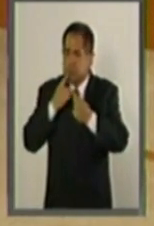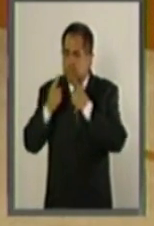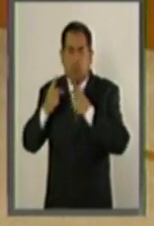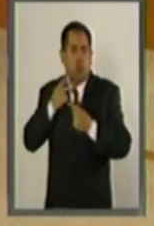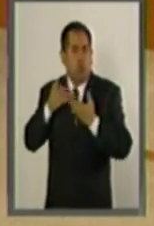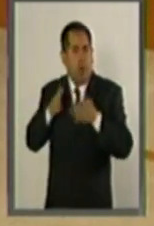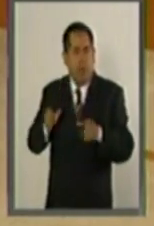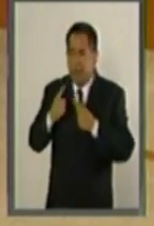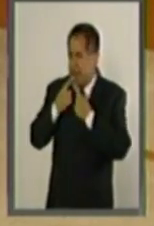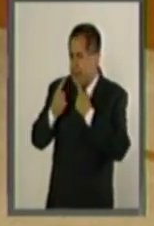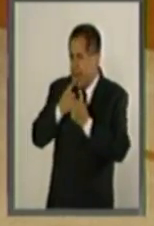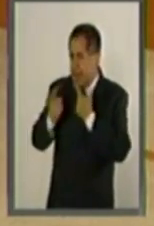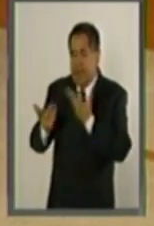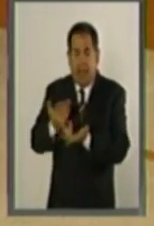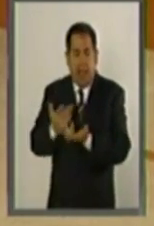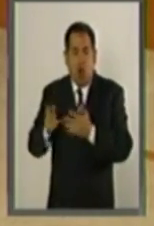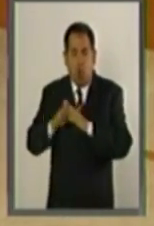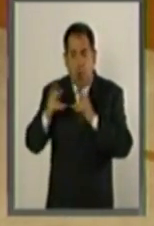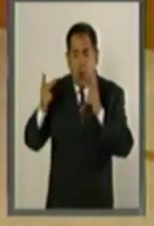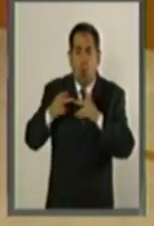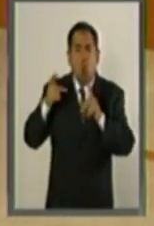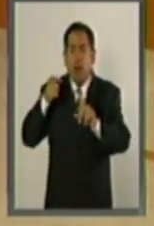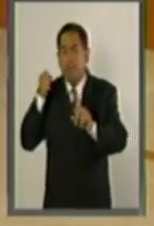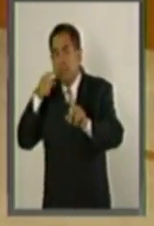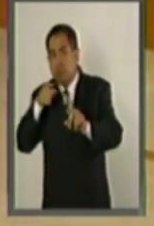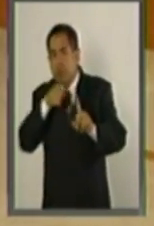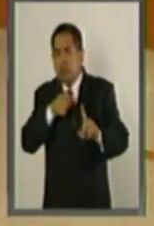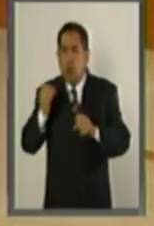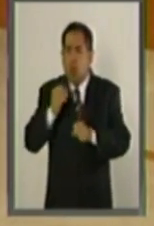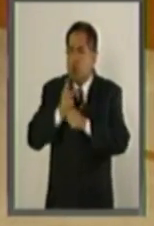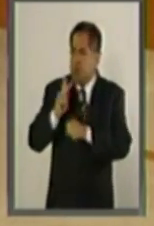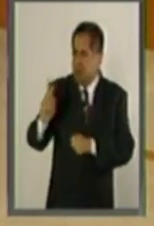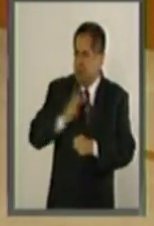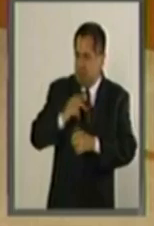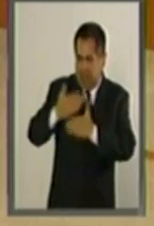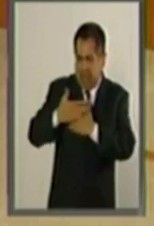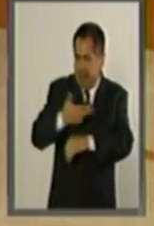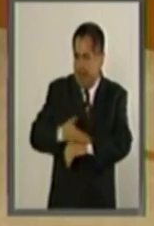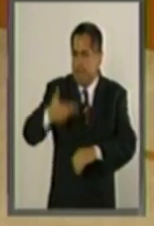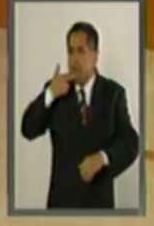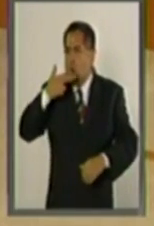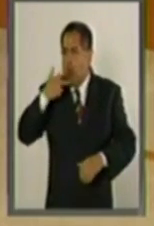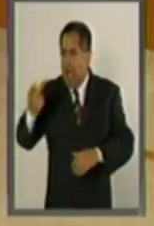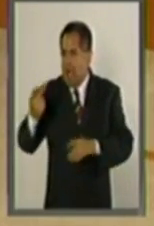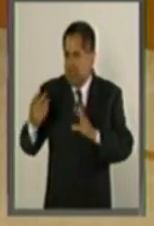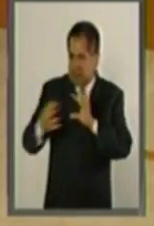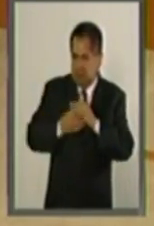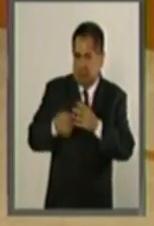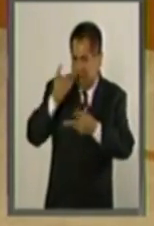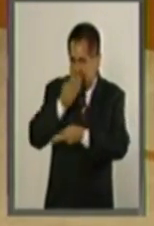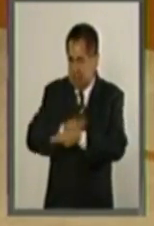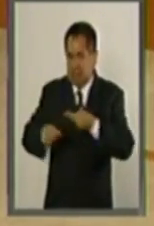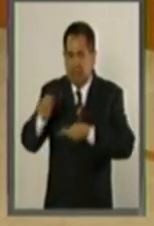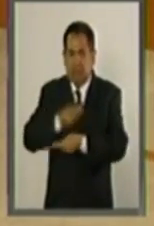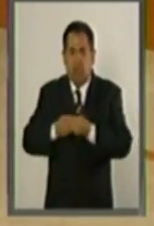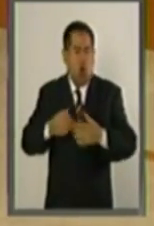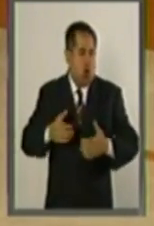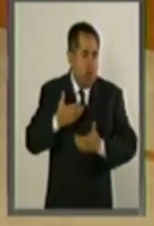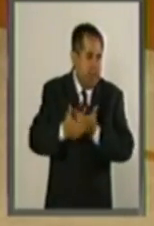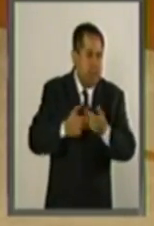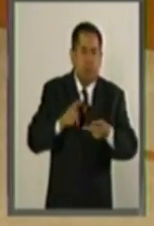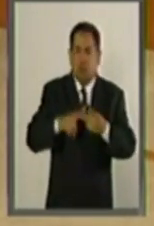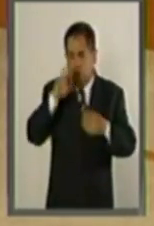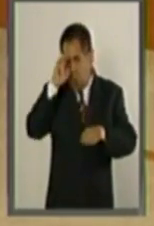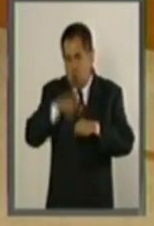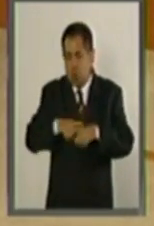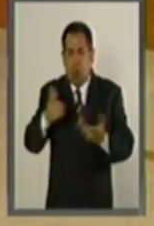político e identificando las áreas de oportunidad para maximizar nuestros intercambios comerciales, culturales